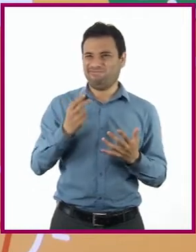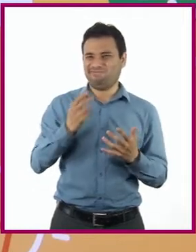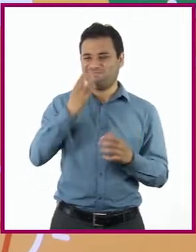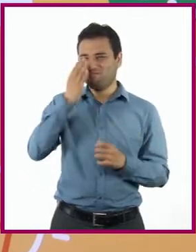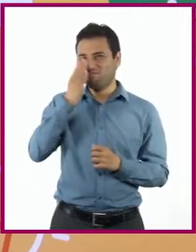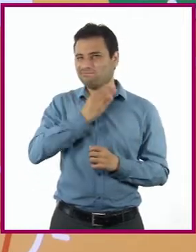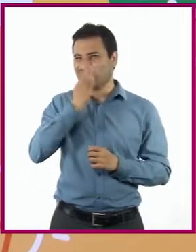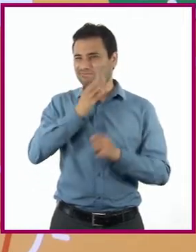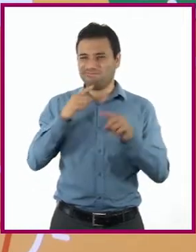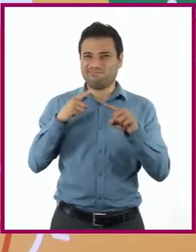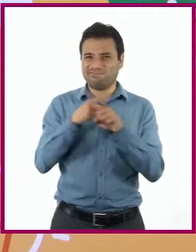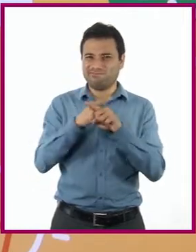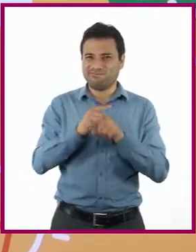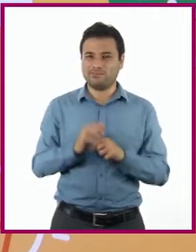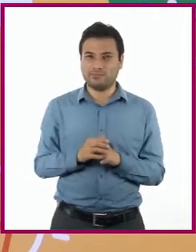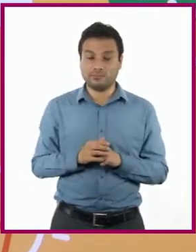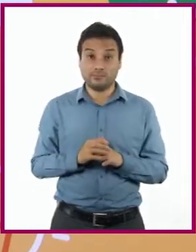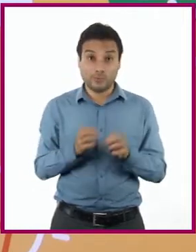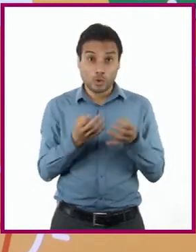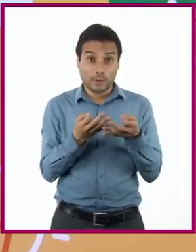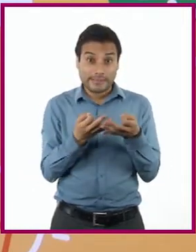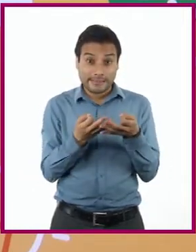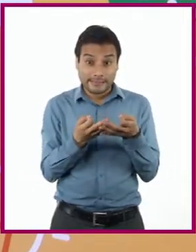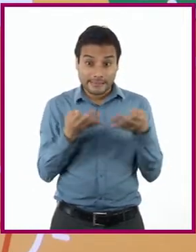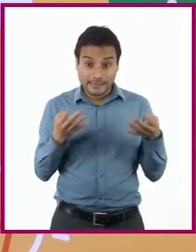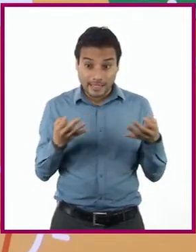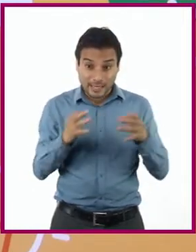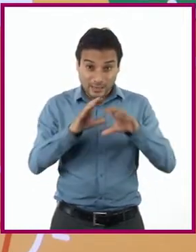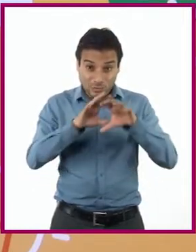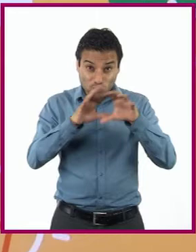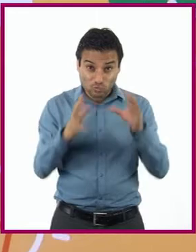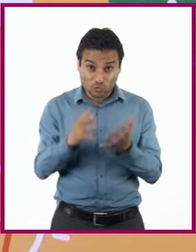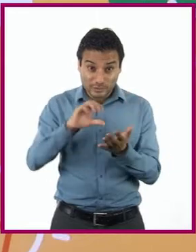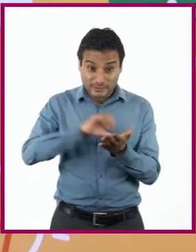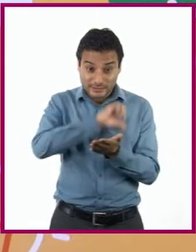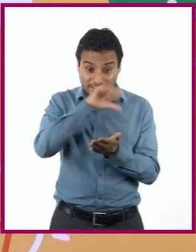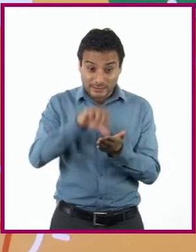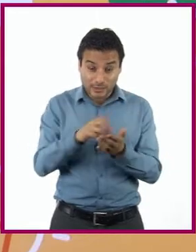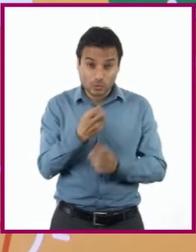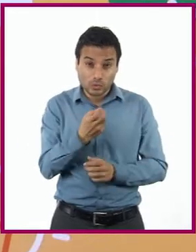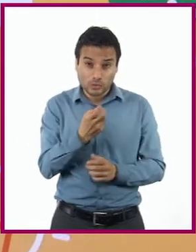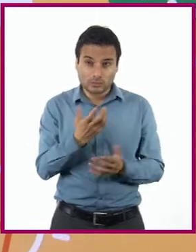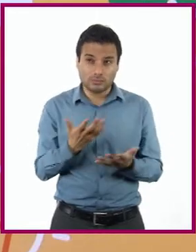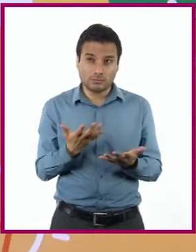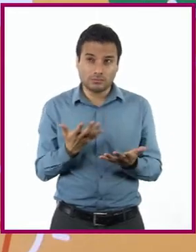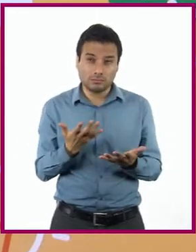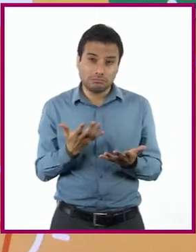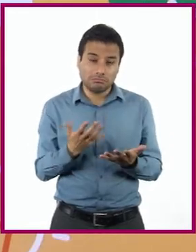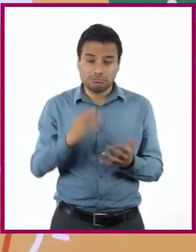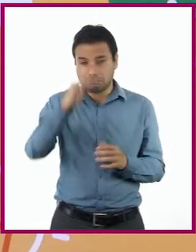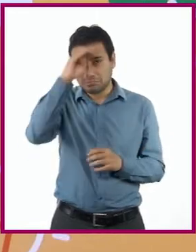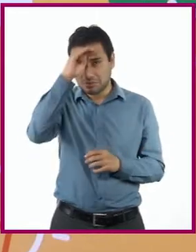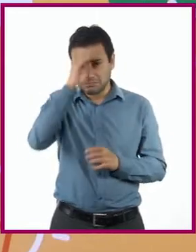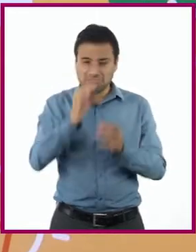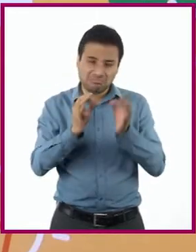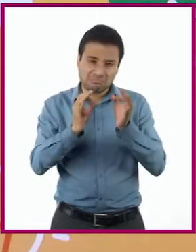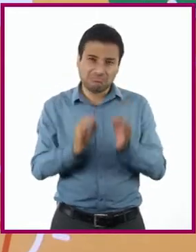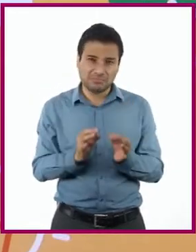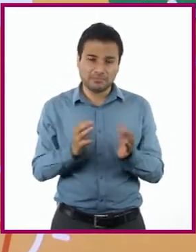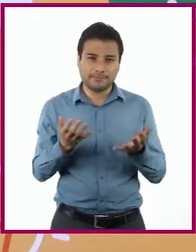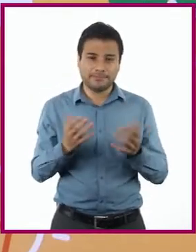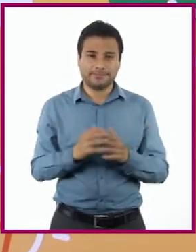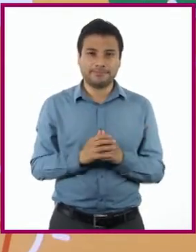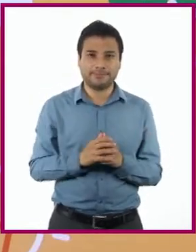cristiana, el hecho de que la Tierra fuera el centro del universo sí iba acorde con lo que se creía, por lo que la